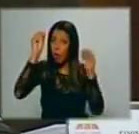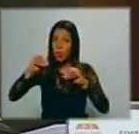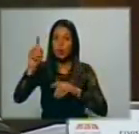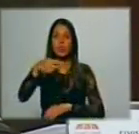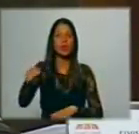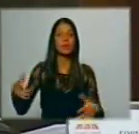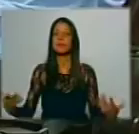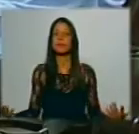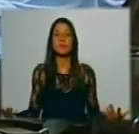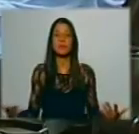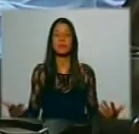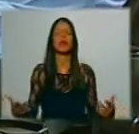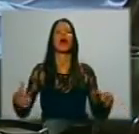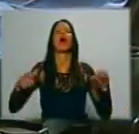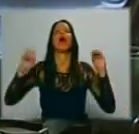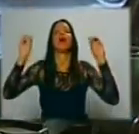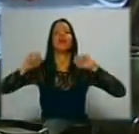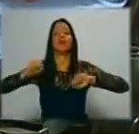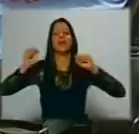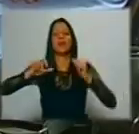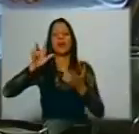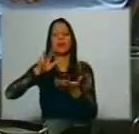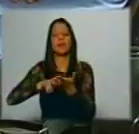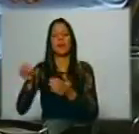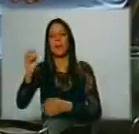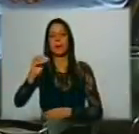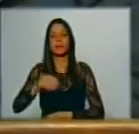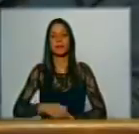artículo, aprobado. Siguiente artículo.